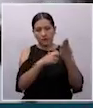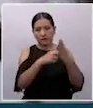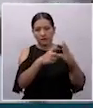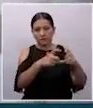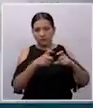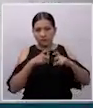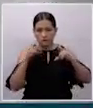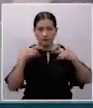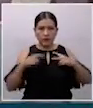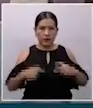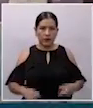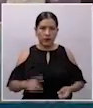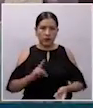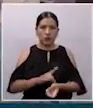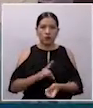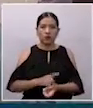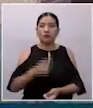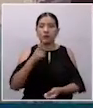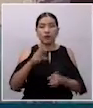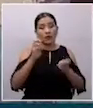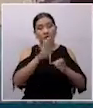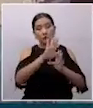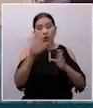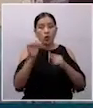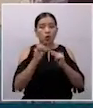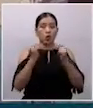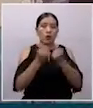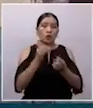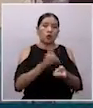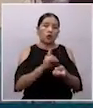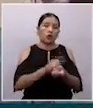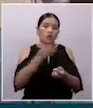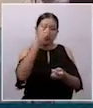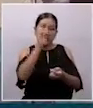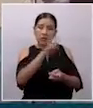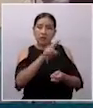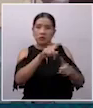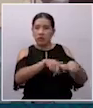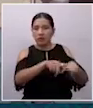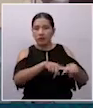Pero entiendo sus razones, ¿no? Pero... No, es un castigo